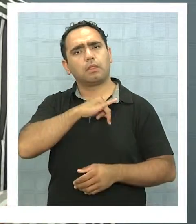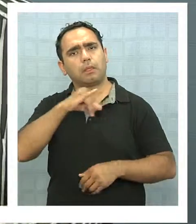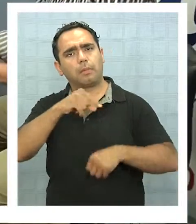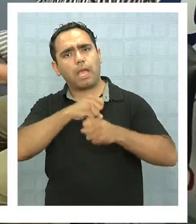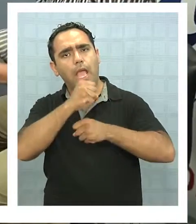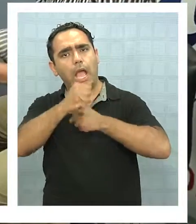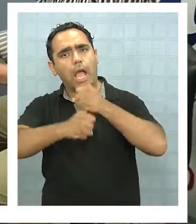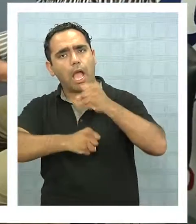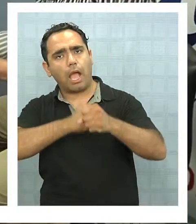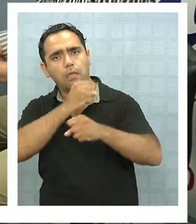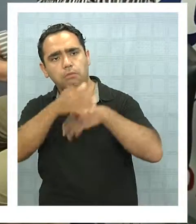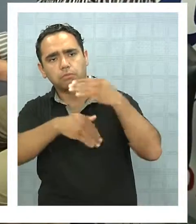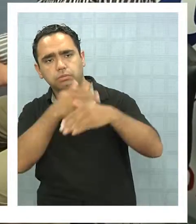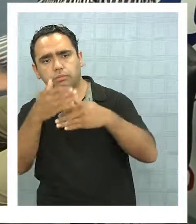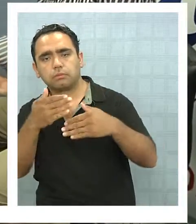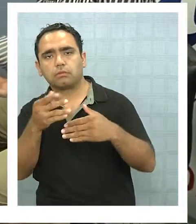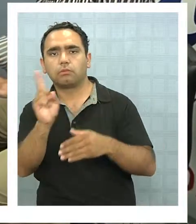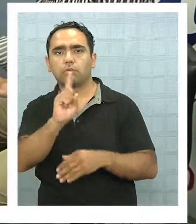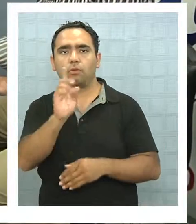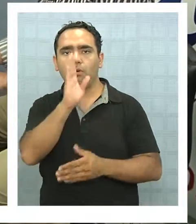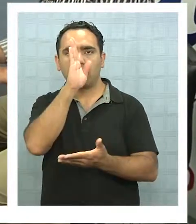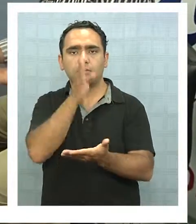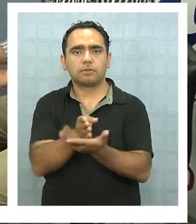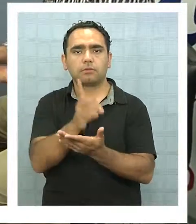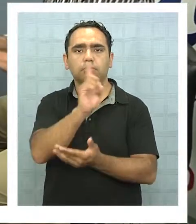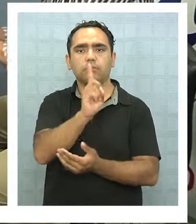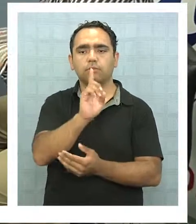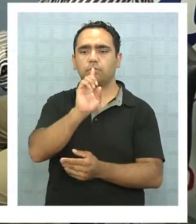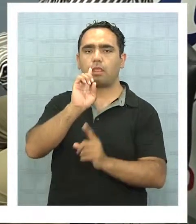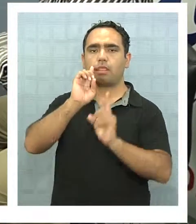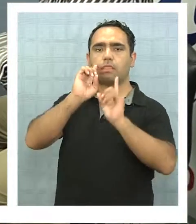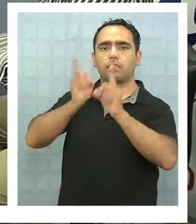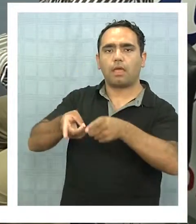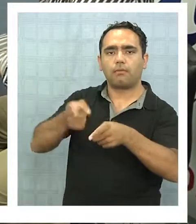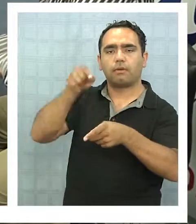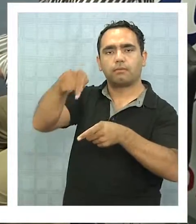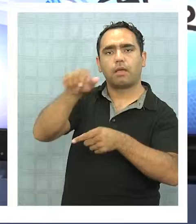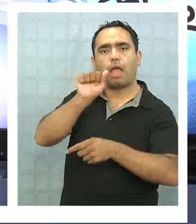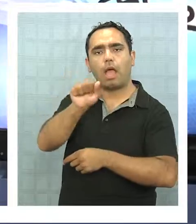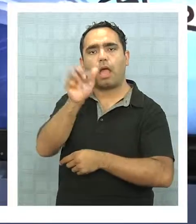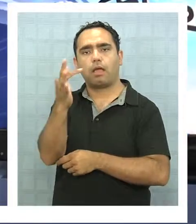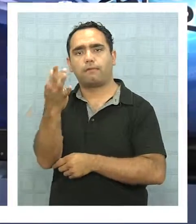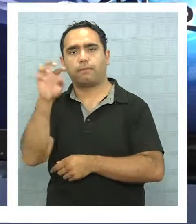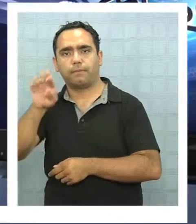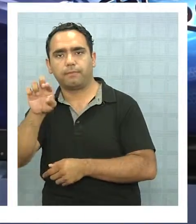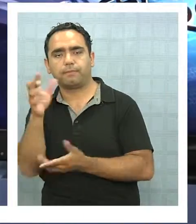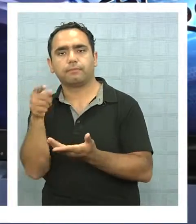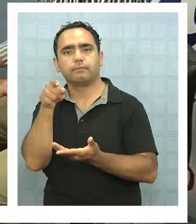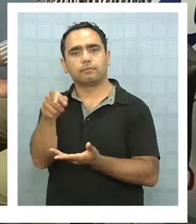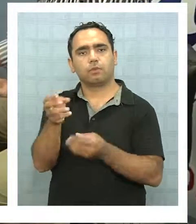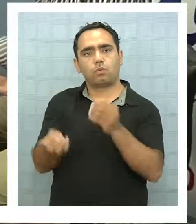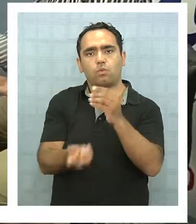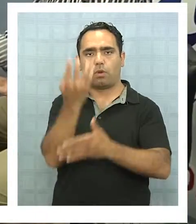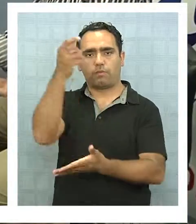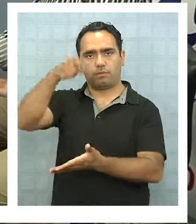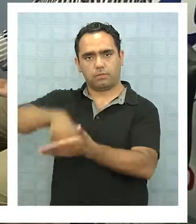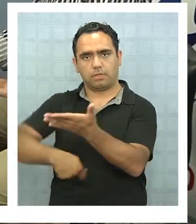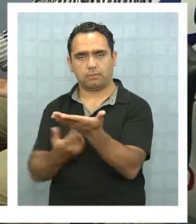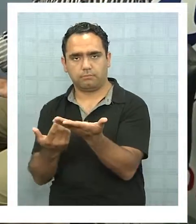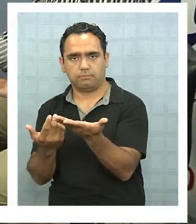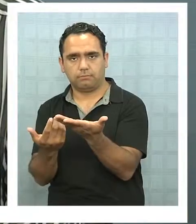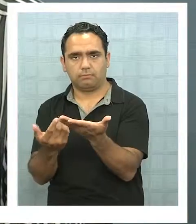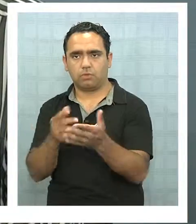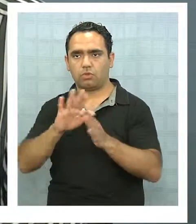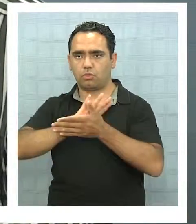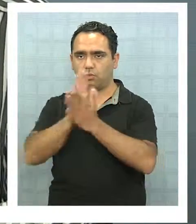Uno ingresaba, ¿cierto? Cuando uno ingresaba al mundo laboral, necesariamente tenía que ingresar a la AFP. Todos los nuevos contratos. Todos los nuevos contratos.